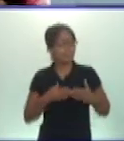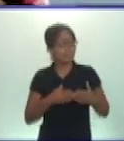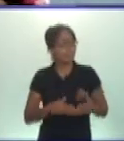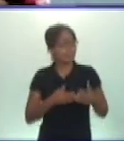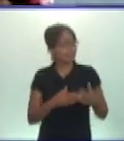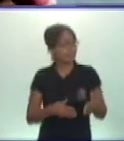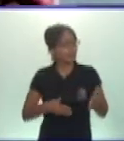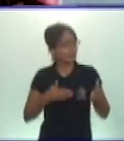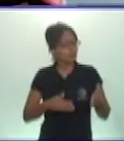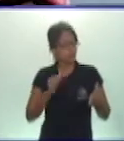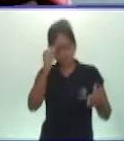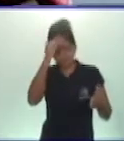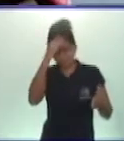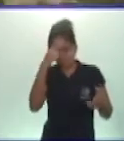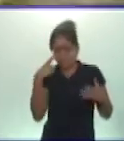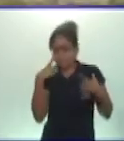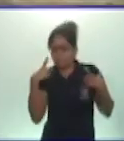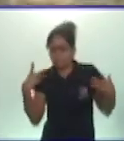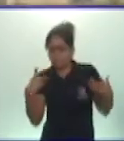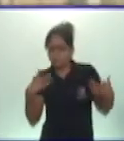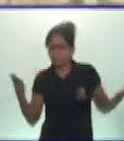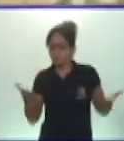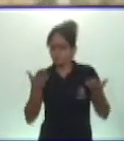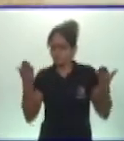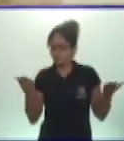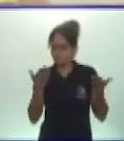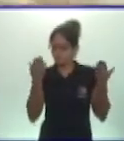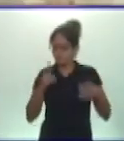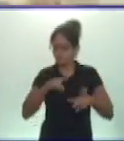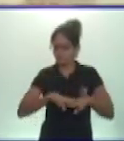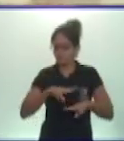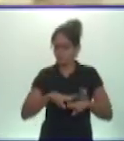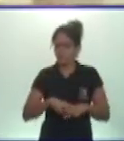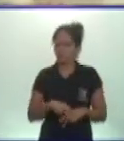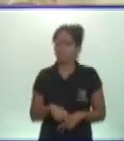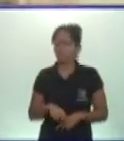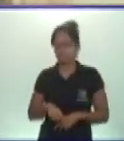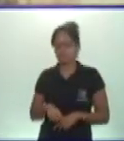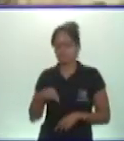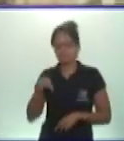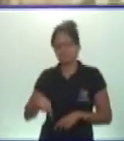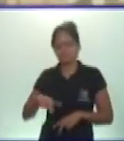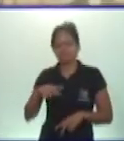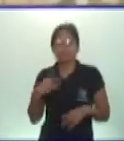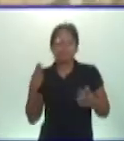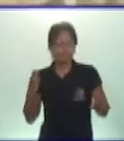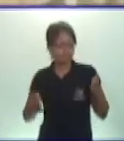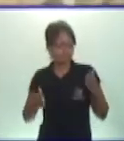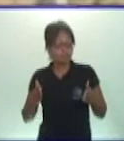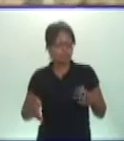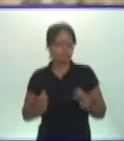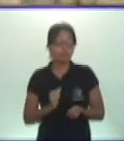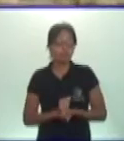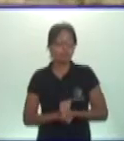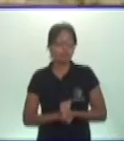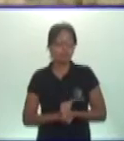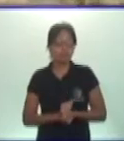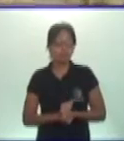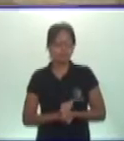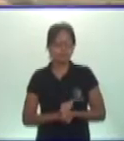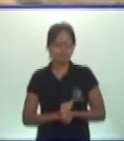y crecimiento de La Habana? Durante esta misma etapa en que España empieza a